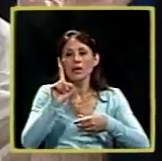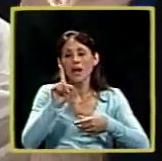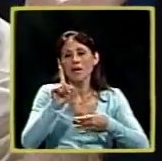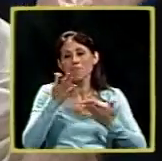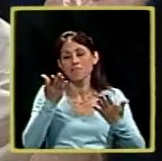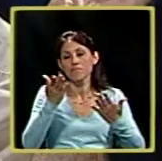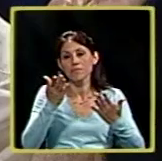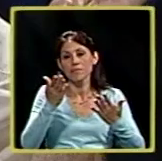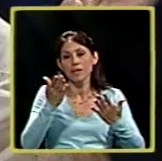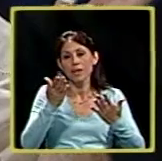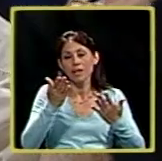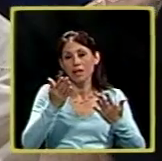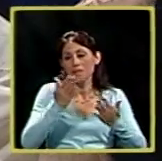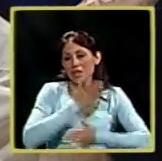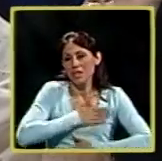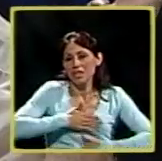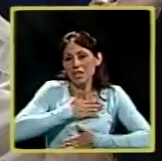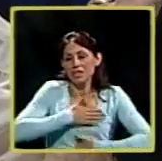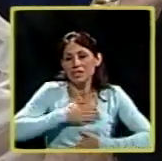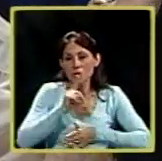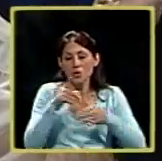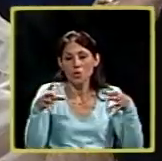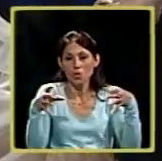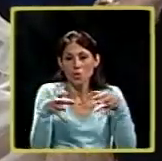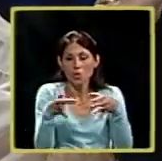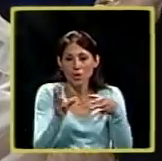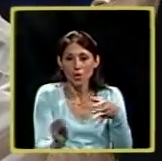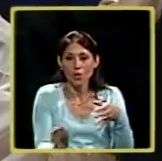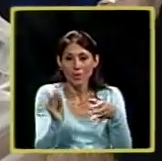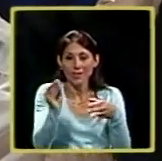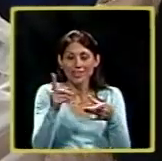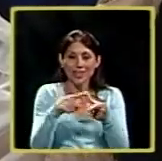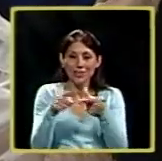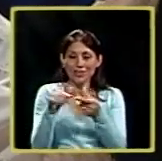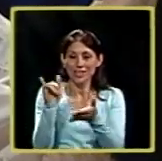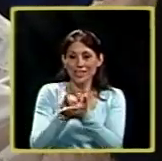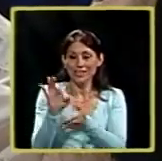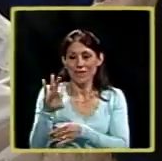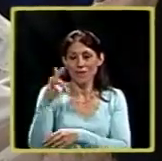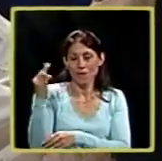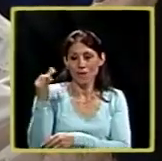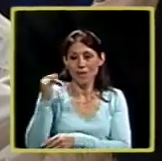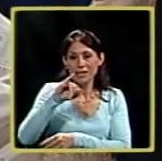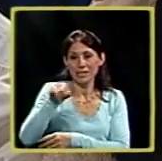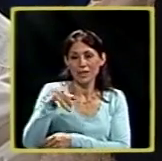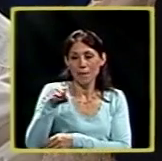una entretención de jóvenes, y así von Braun desarrolla el motor